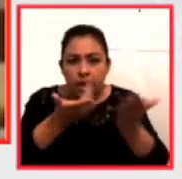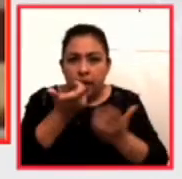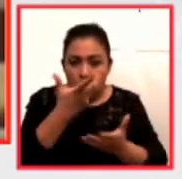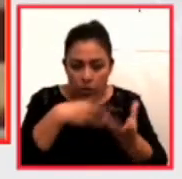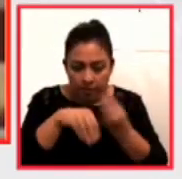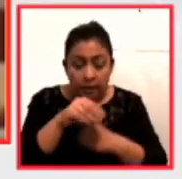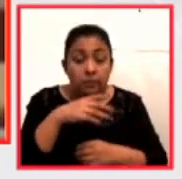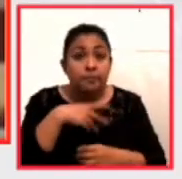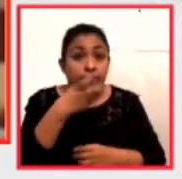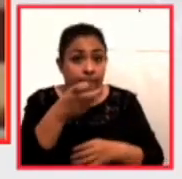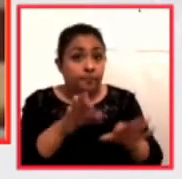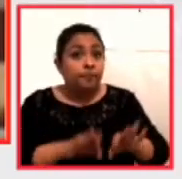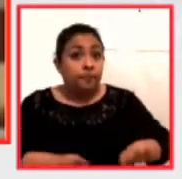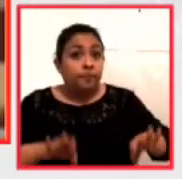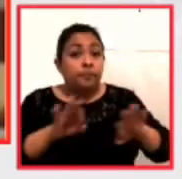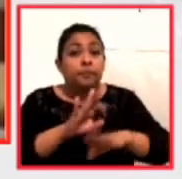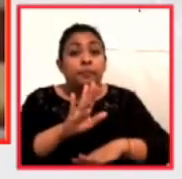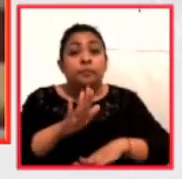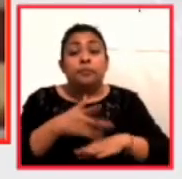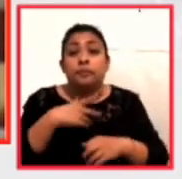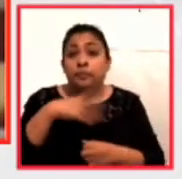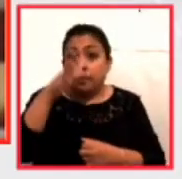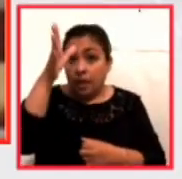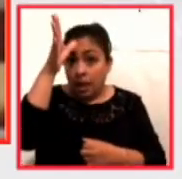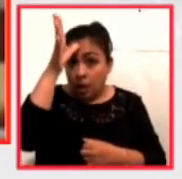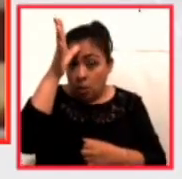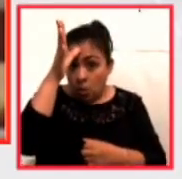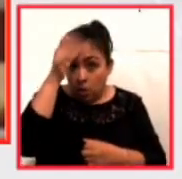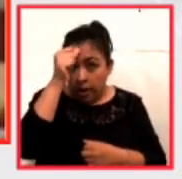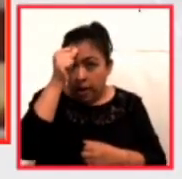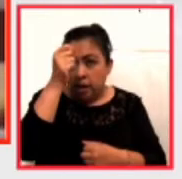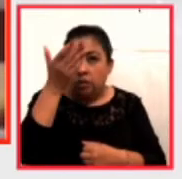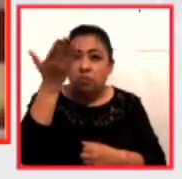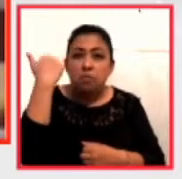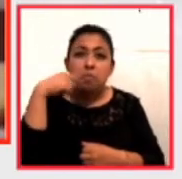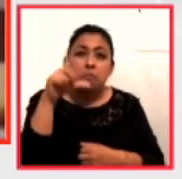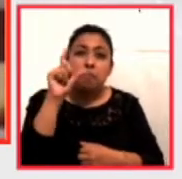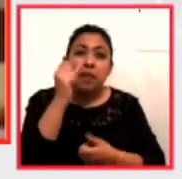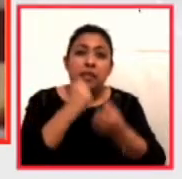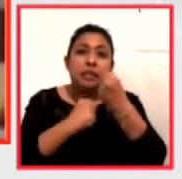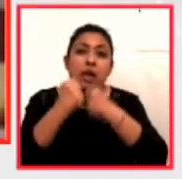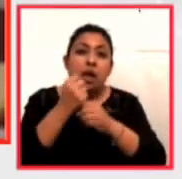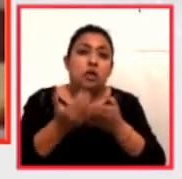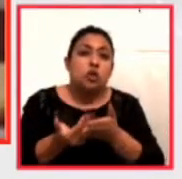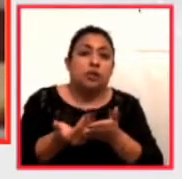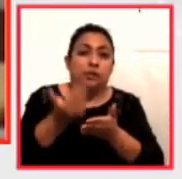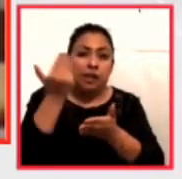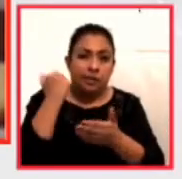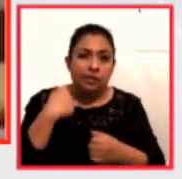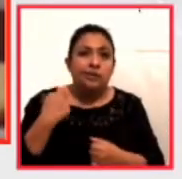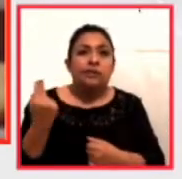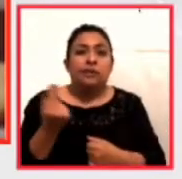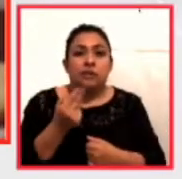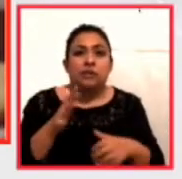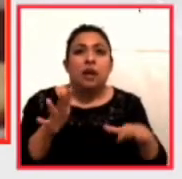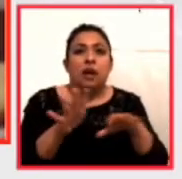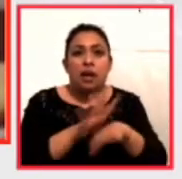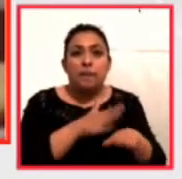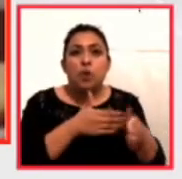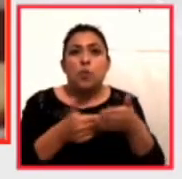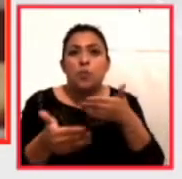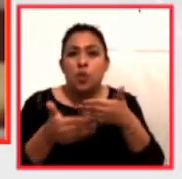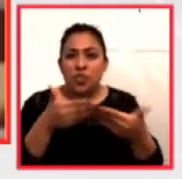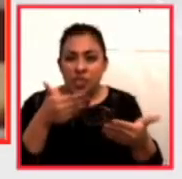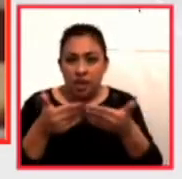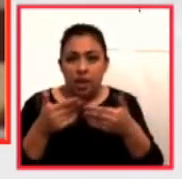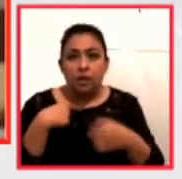es importante porque es un acuerdo que data de casi 20 años atrás, que requería de una modernización, y